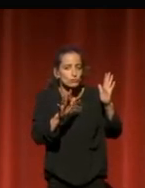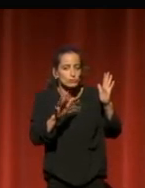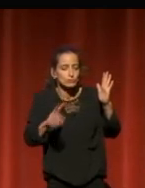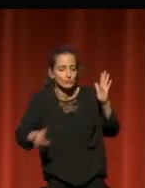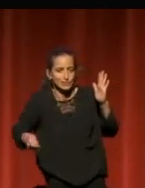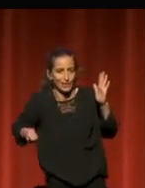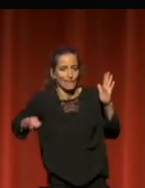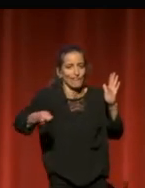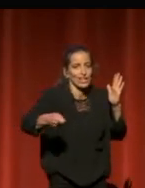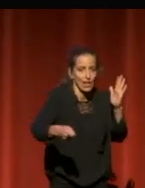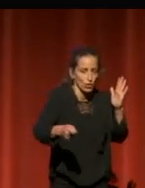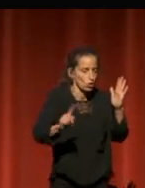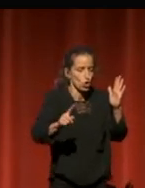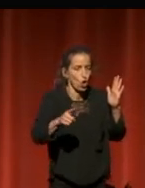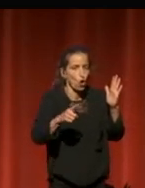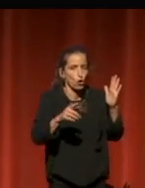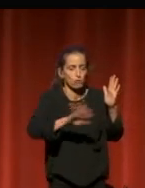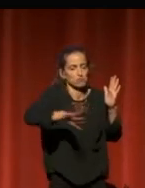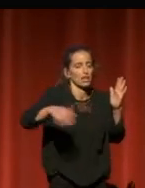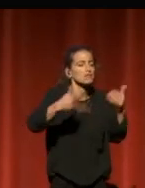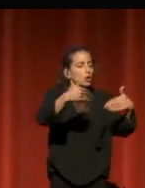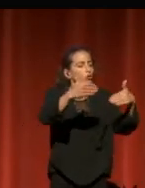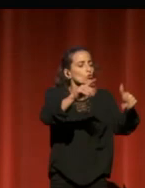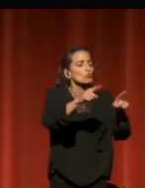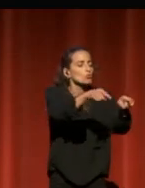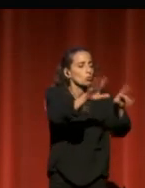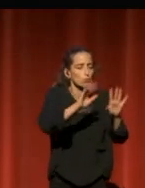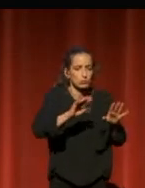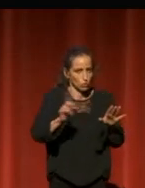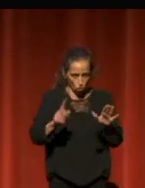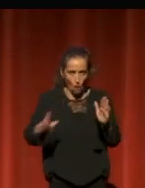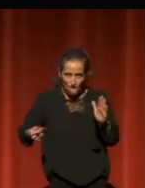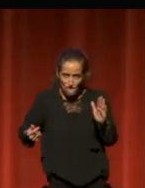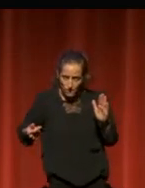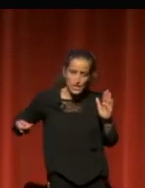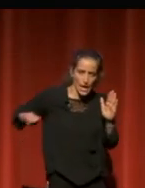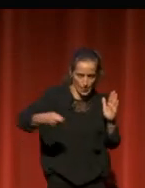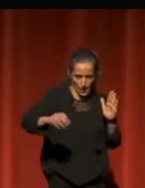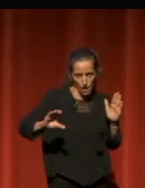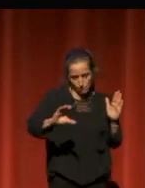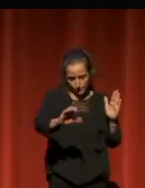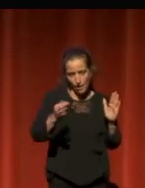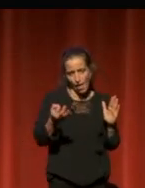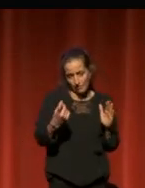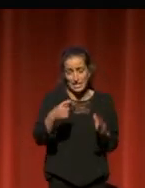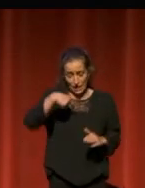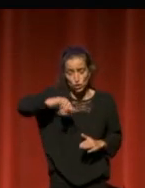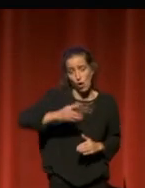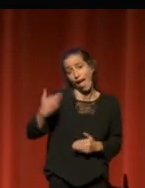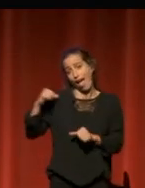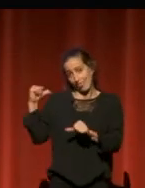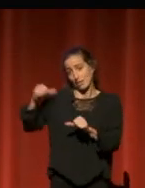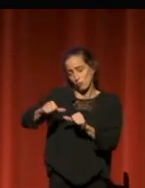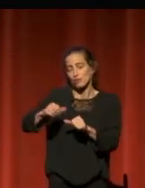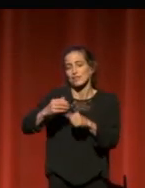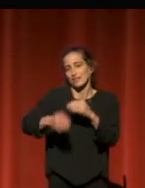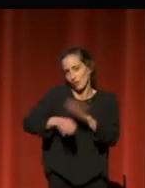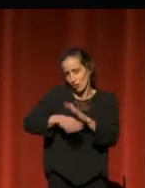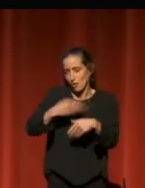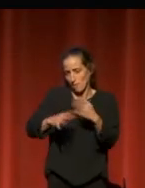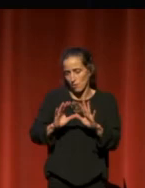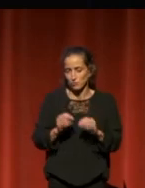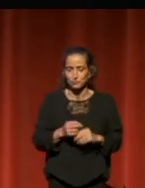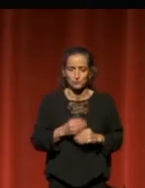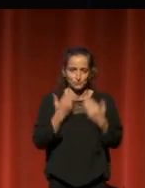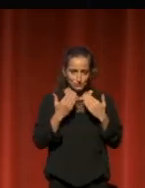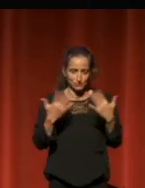te dejo al pie de los caballos, te financio. Eso hacíamos nosotros y hacemos. Gracias. Bueno, yo creo que... Bueno, sí.